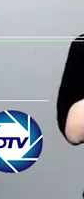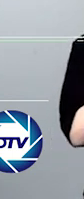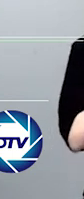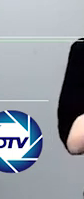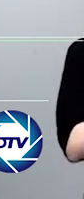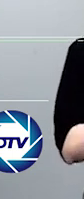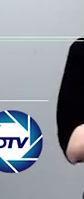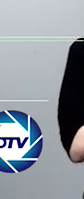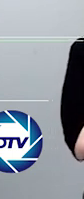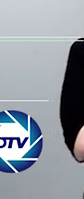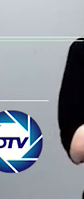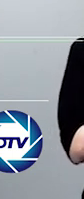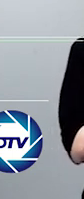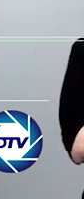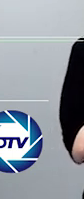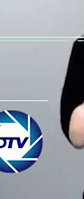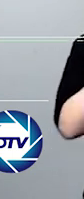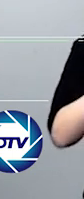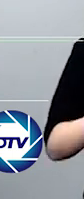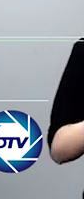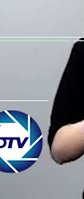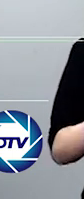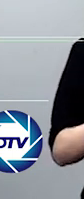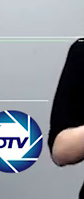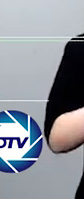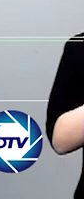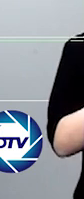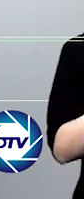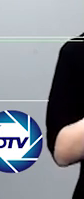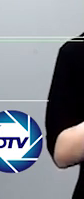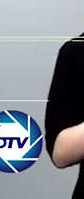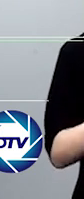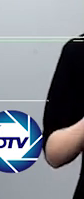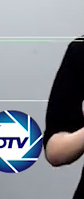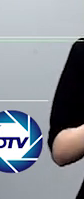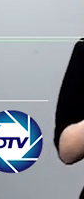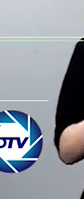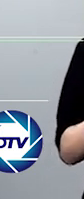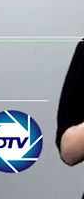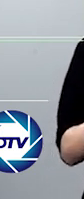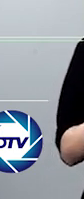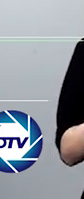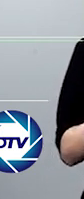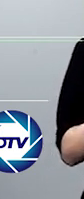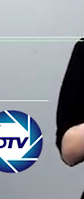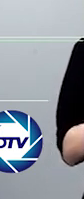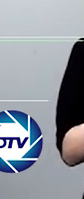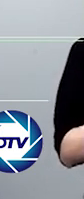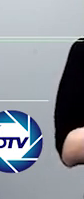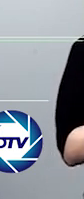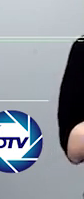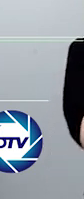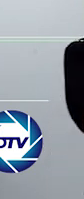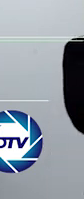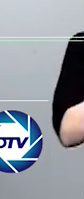social si al final me puede salir gratis? ¿Qué pasó? Dejó de abonar la mayoría de los inquilinos y al final, ¿qué se